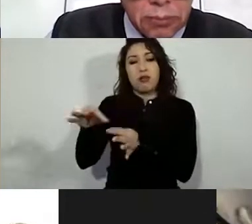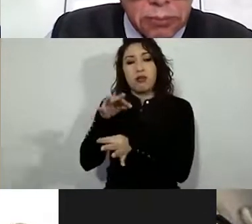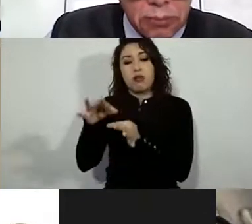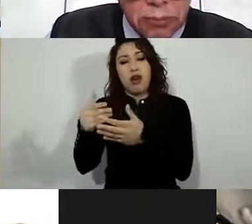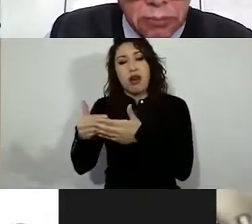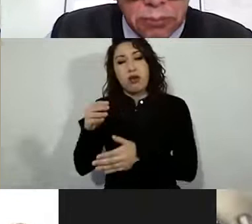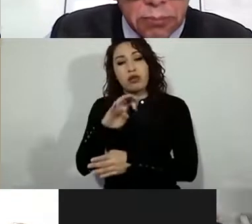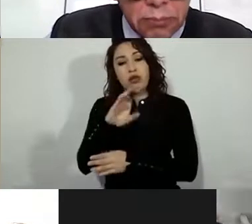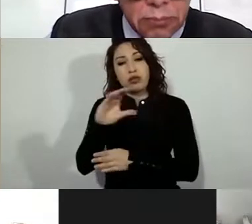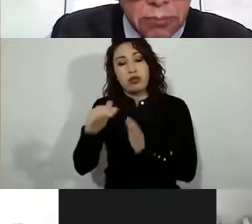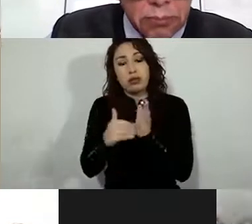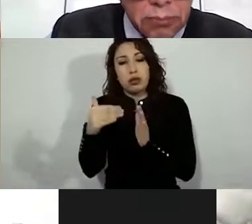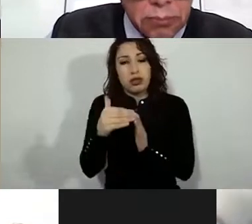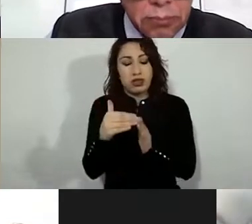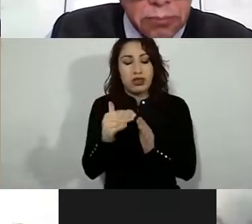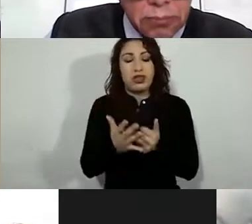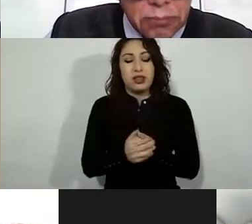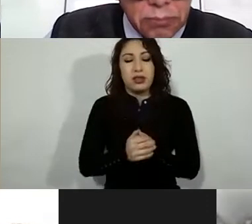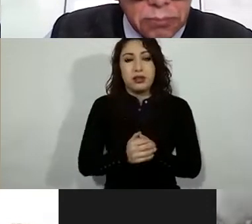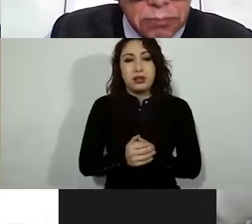el informe que